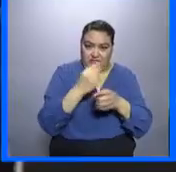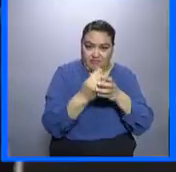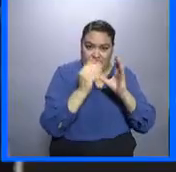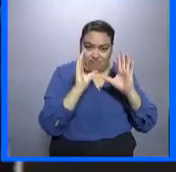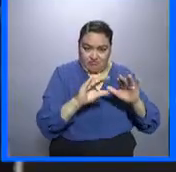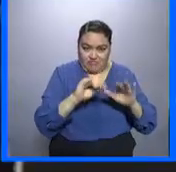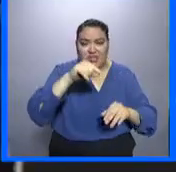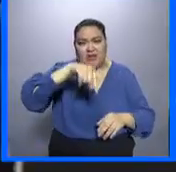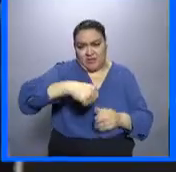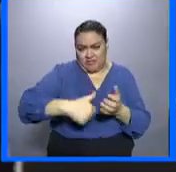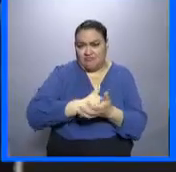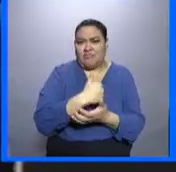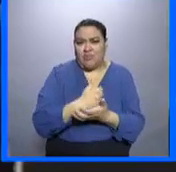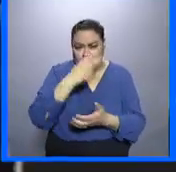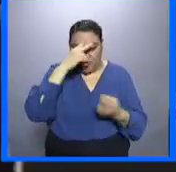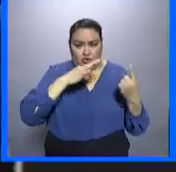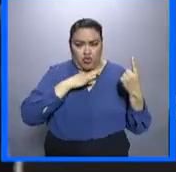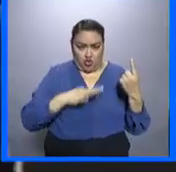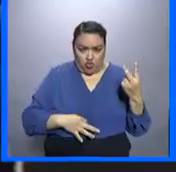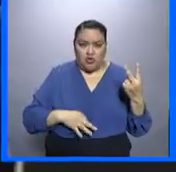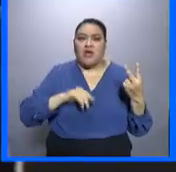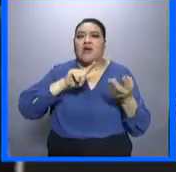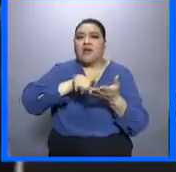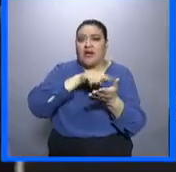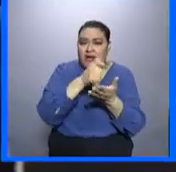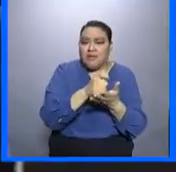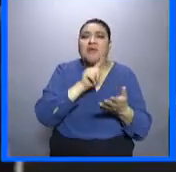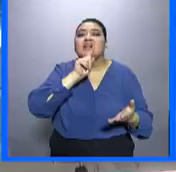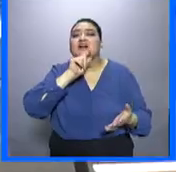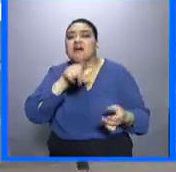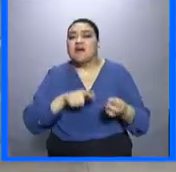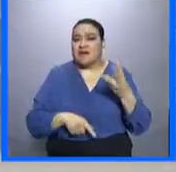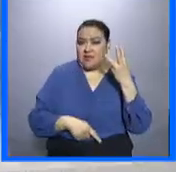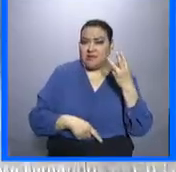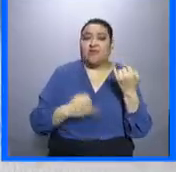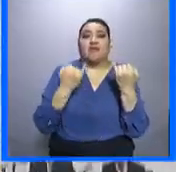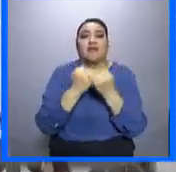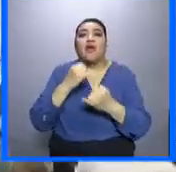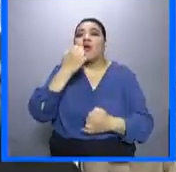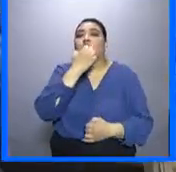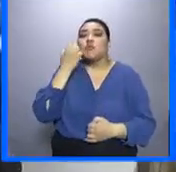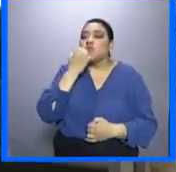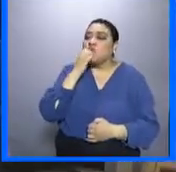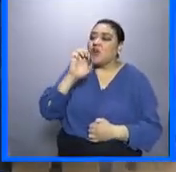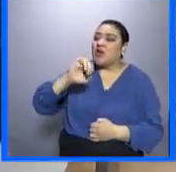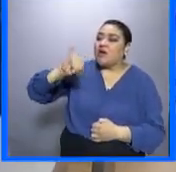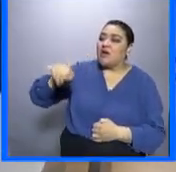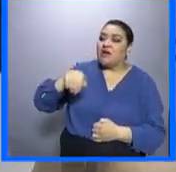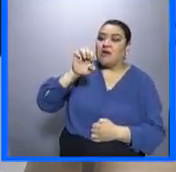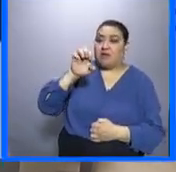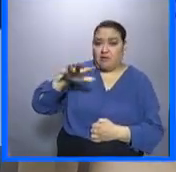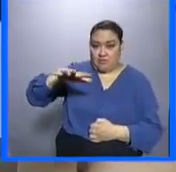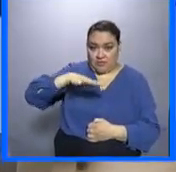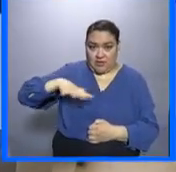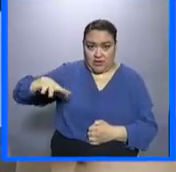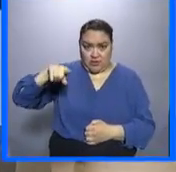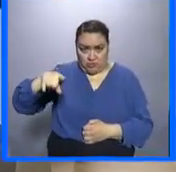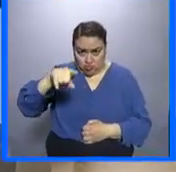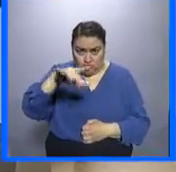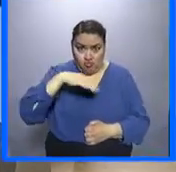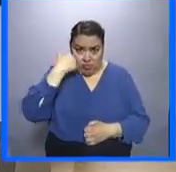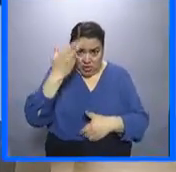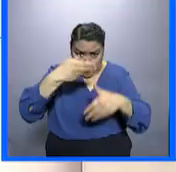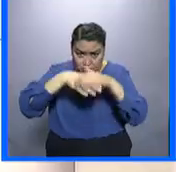la capital del país, Toluca, Jalapa y Jalisco, así como en la sede de la Escuela Judicial Electoral. Puede solicitar